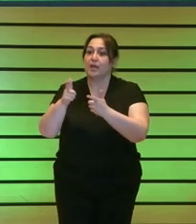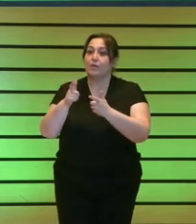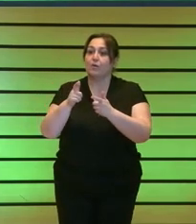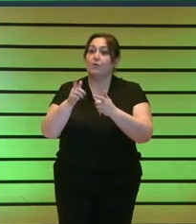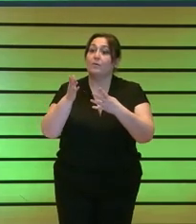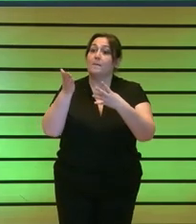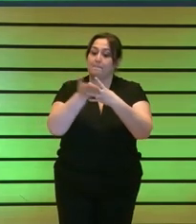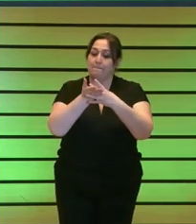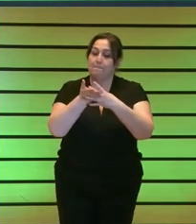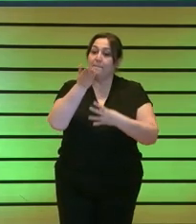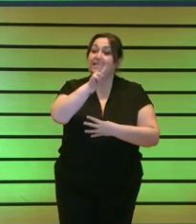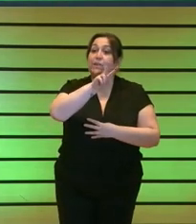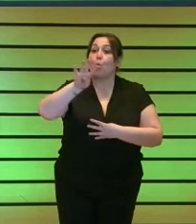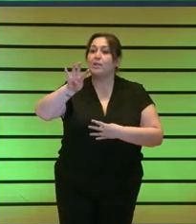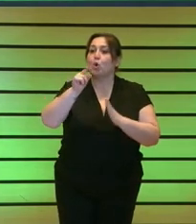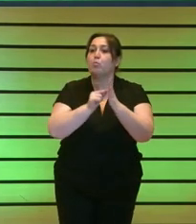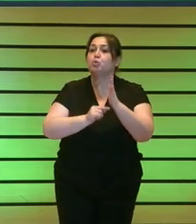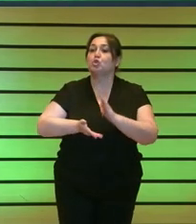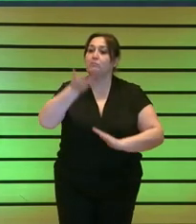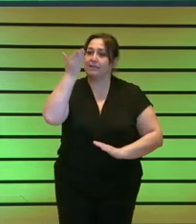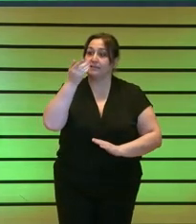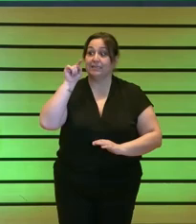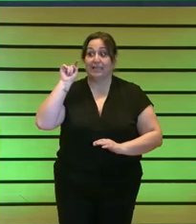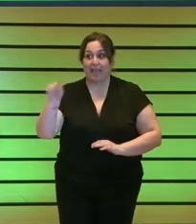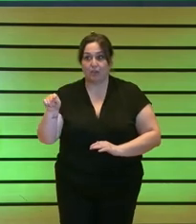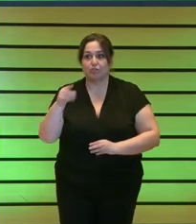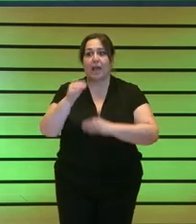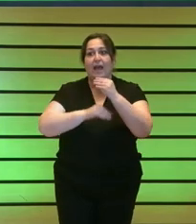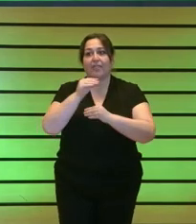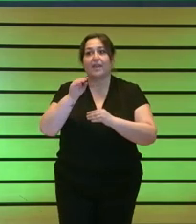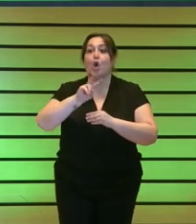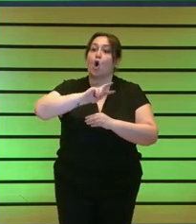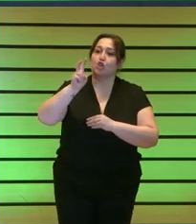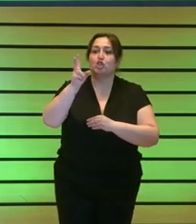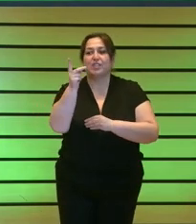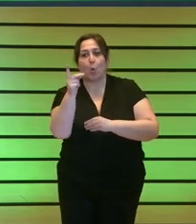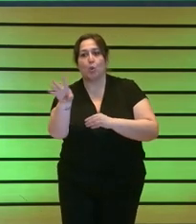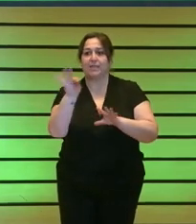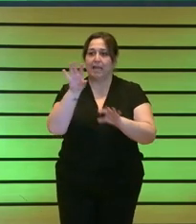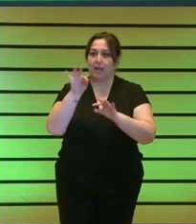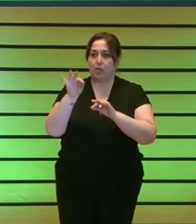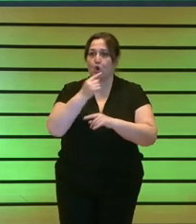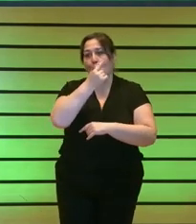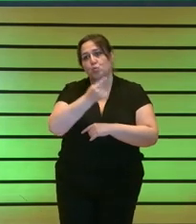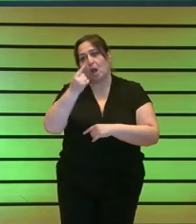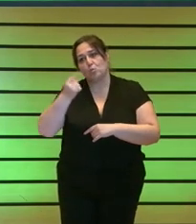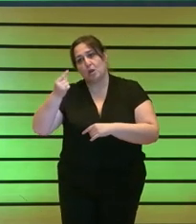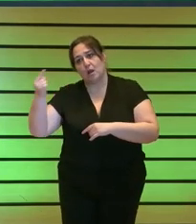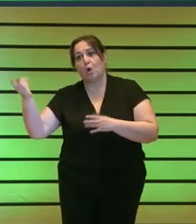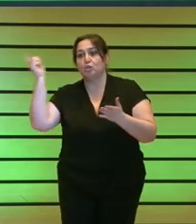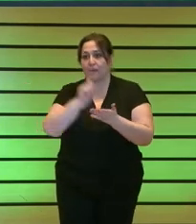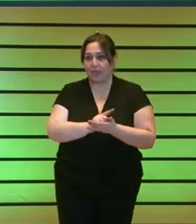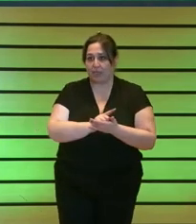con mejor puntuación vale Y ellos han hecho una selección otra segunda selección una a una Y entonces han